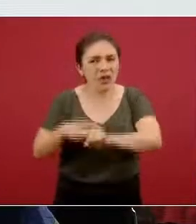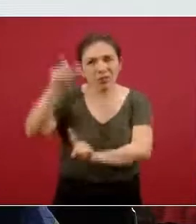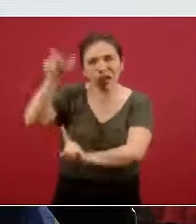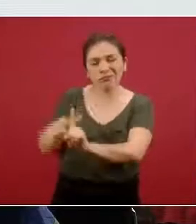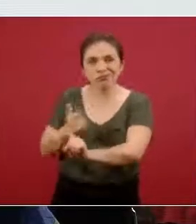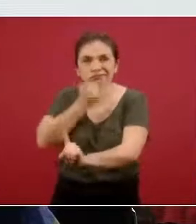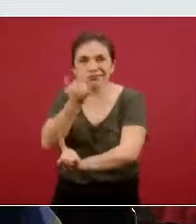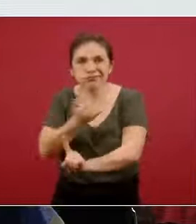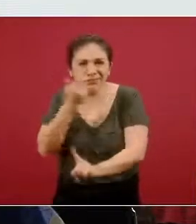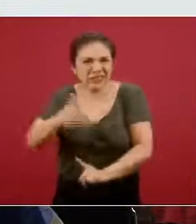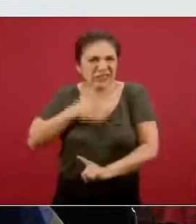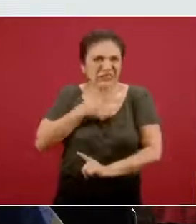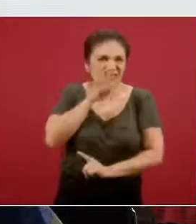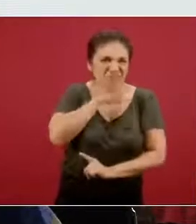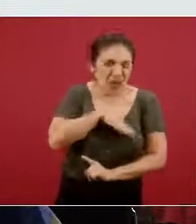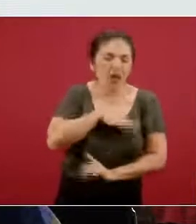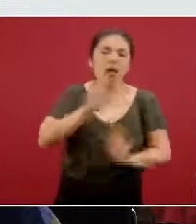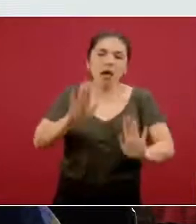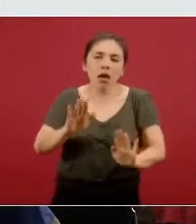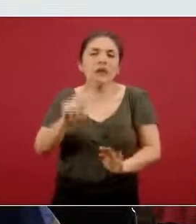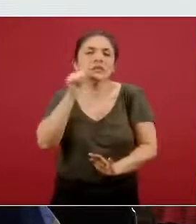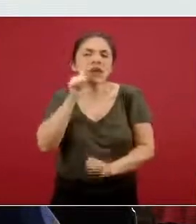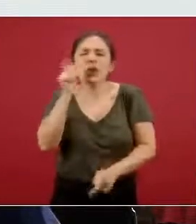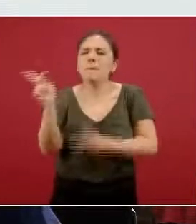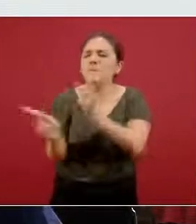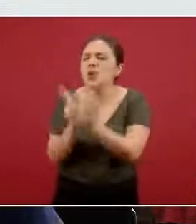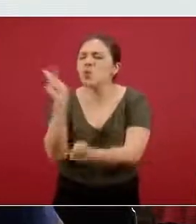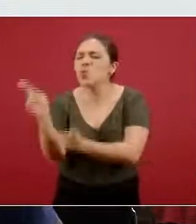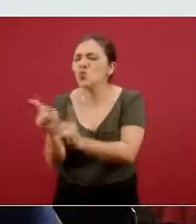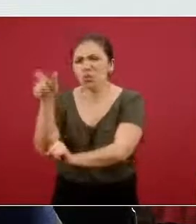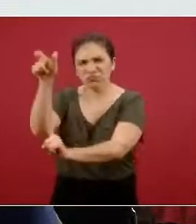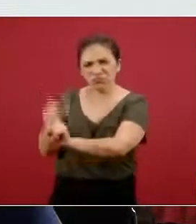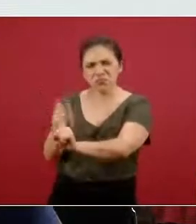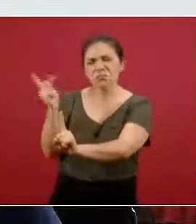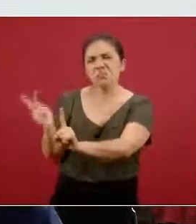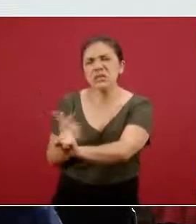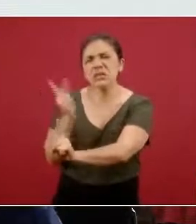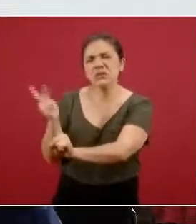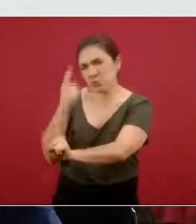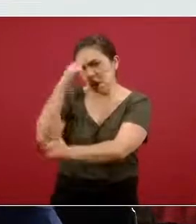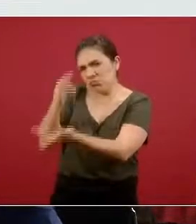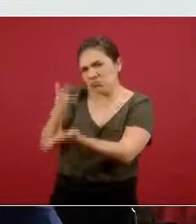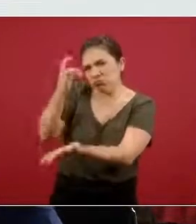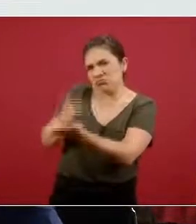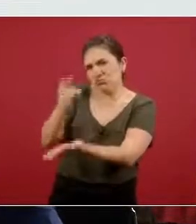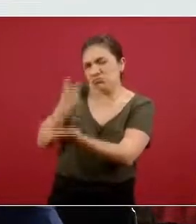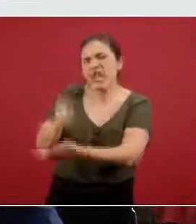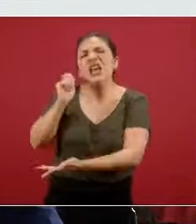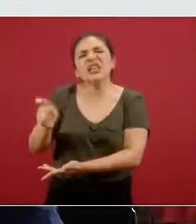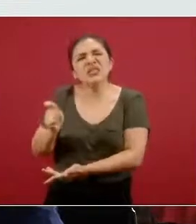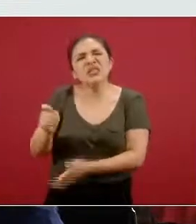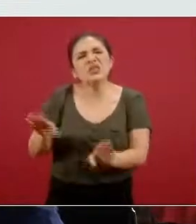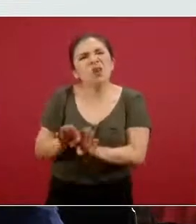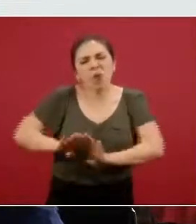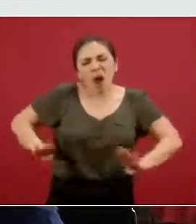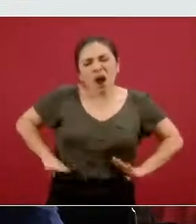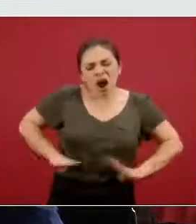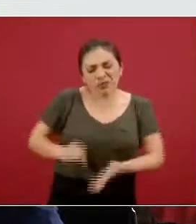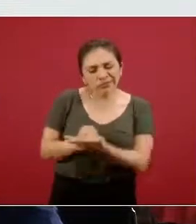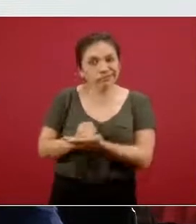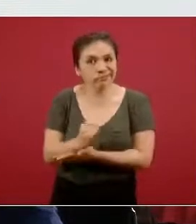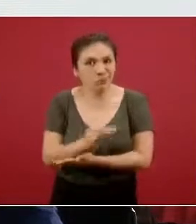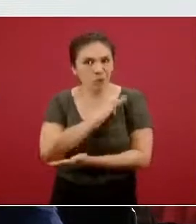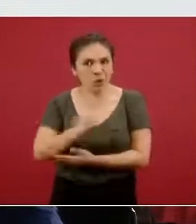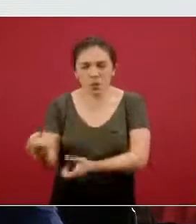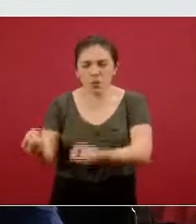síntomas, realiza una serie de preguntas a esta persona para identificar las principales, digamos, determinantes